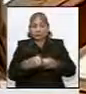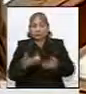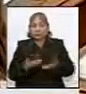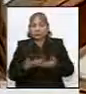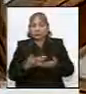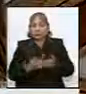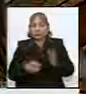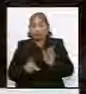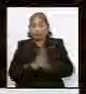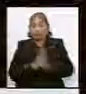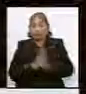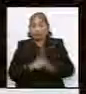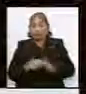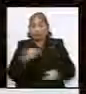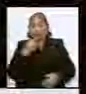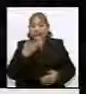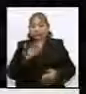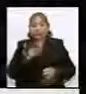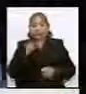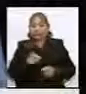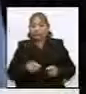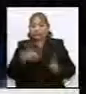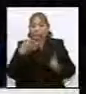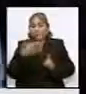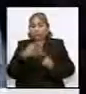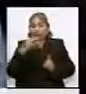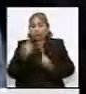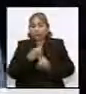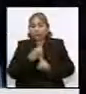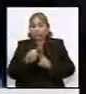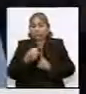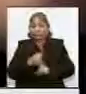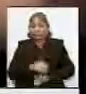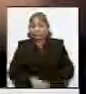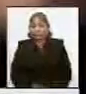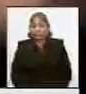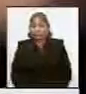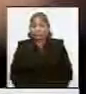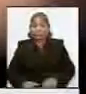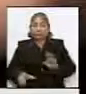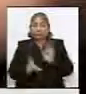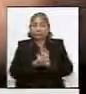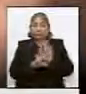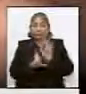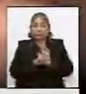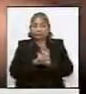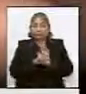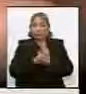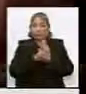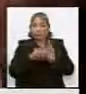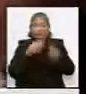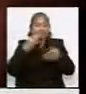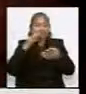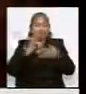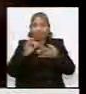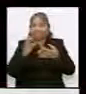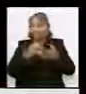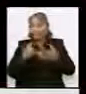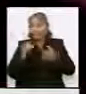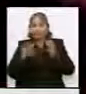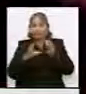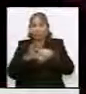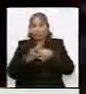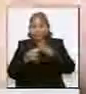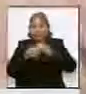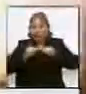ley que incrementa las penas sobre los delitos de feminicidio y violencia familiar, la ley que declara de imprescriptibilidad la cadena perpetua